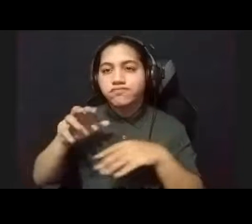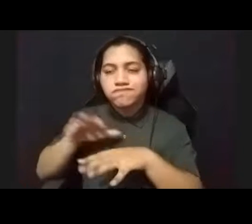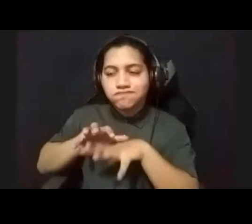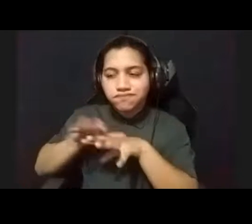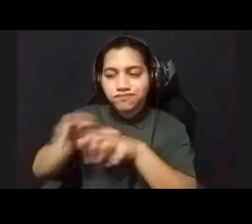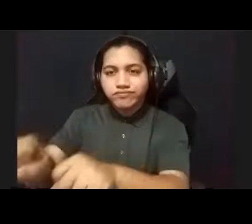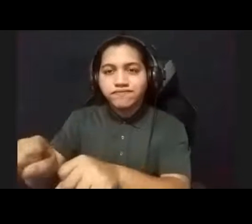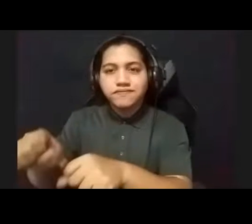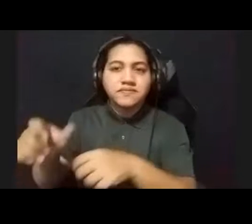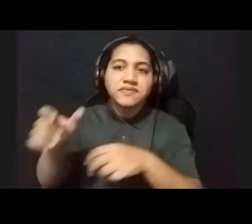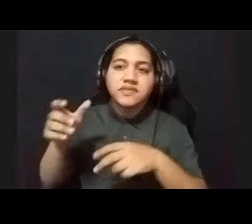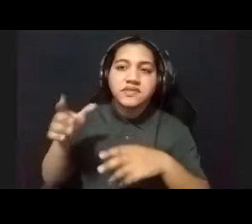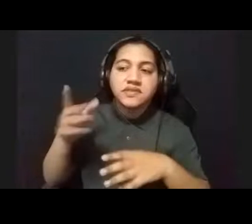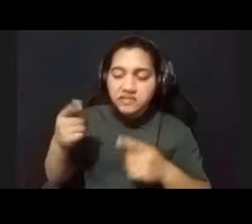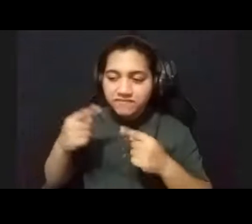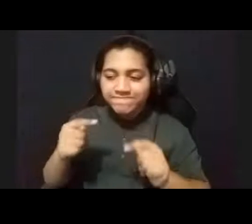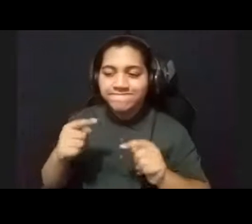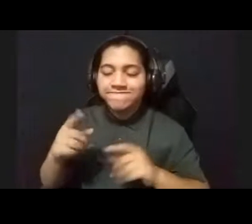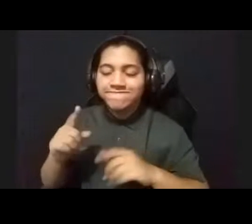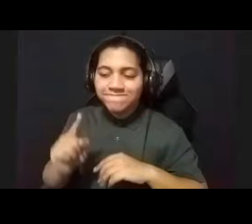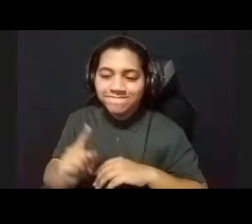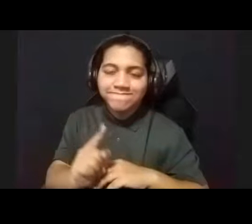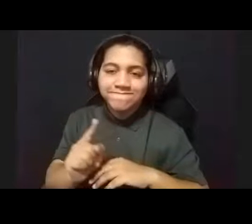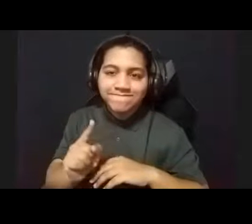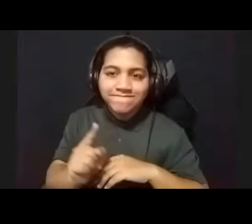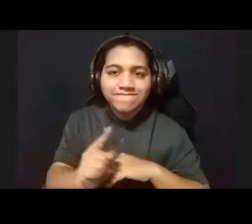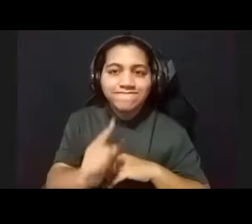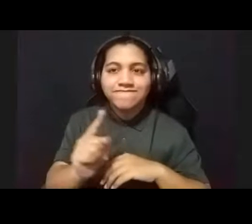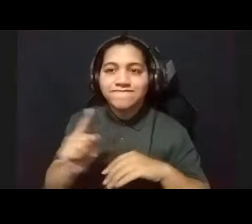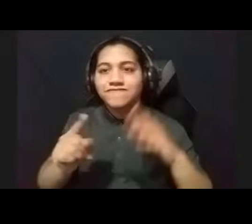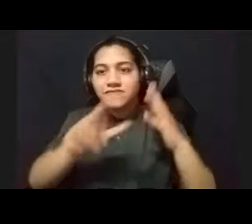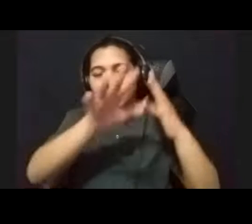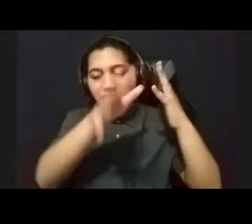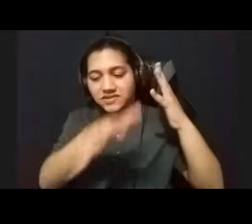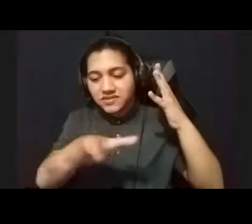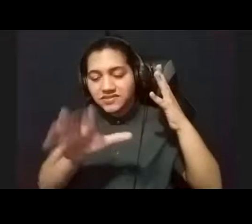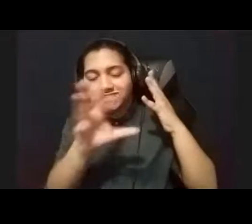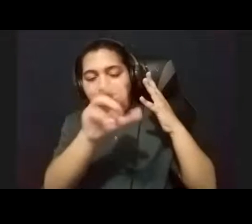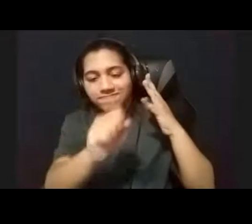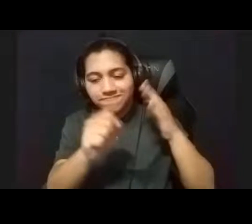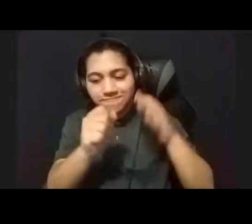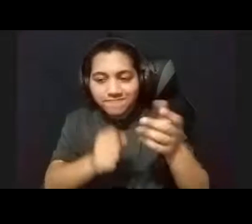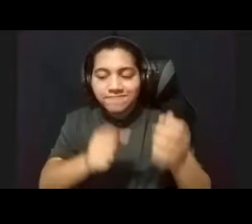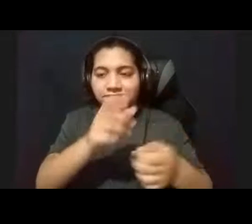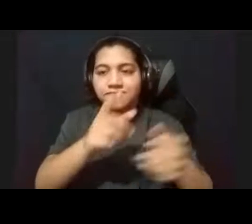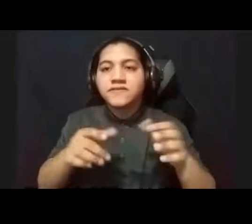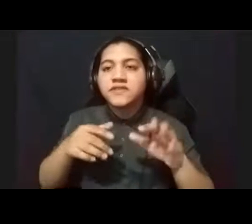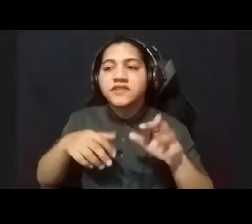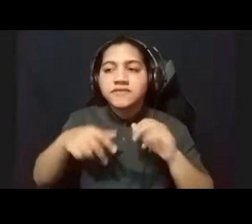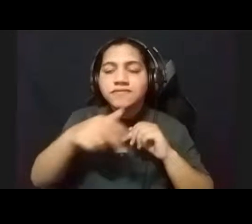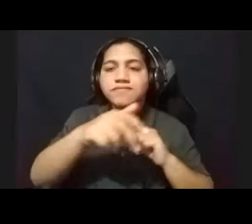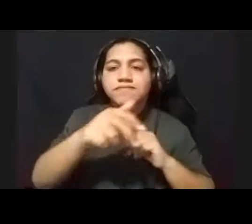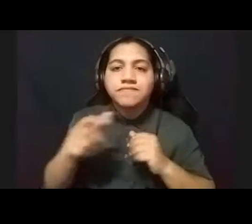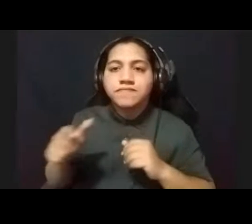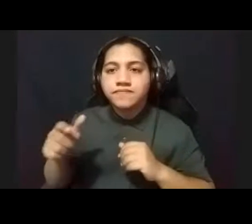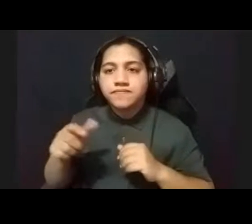las arregló para aguantarse de unas ramas que había y pudo salir de la tierra. Caminando se encontró con un pastor